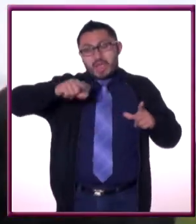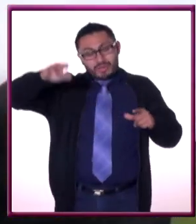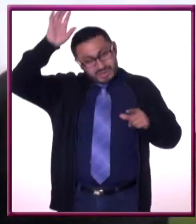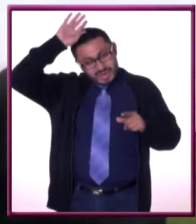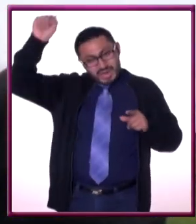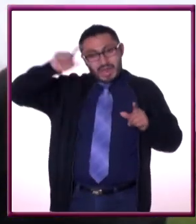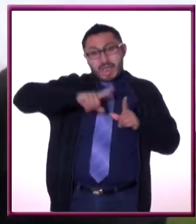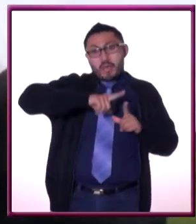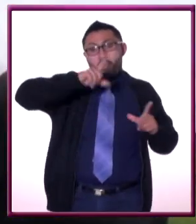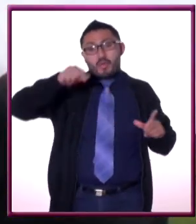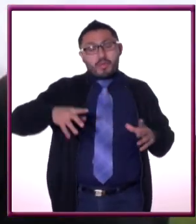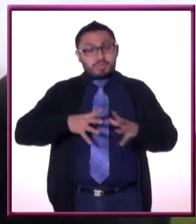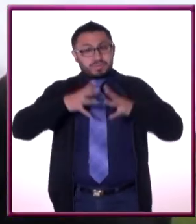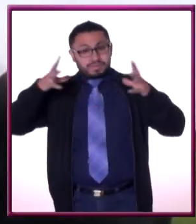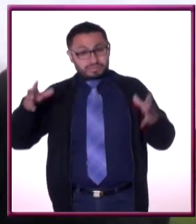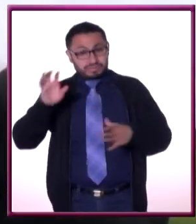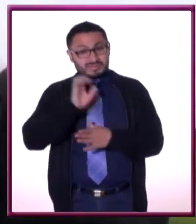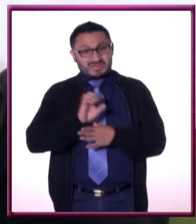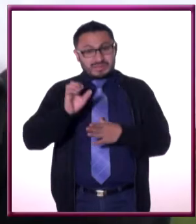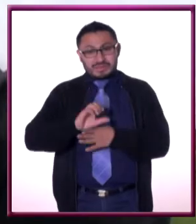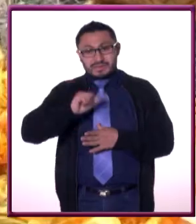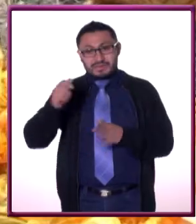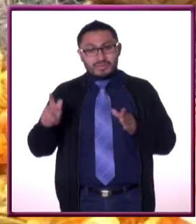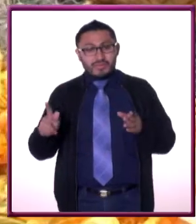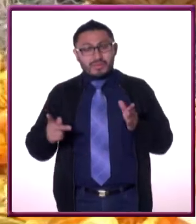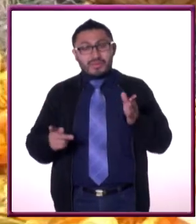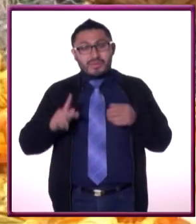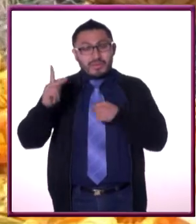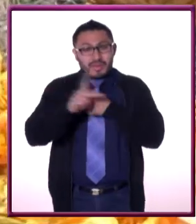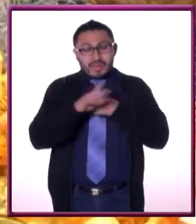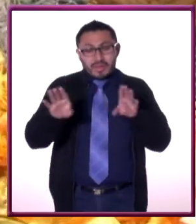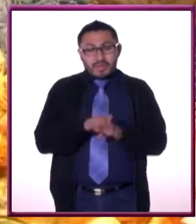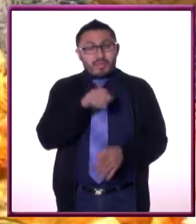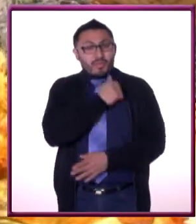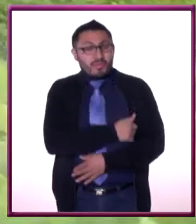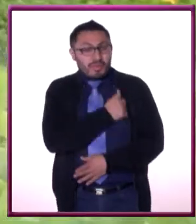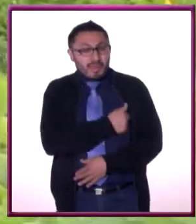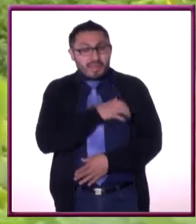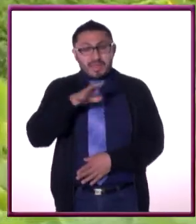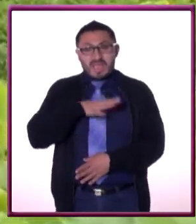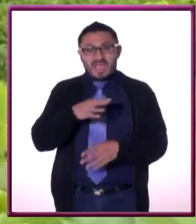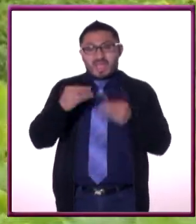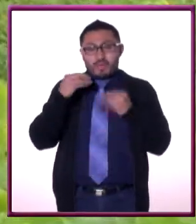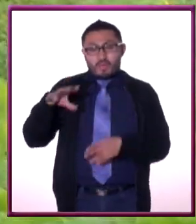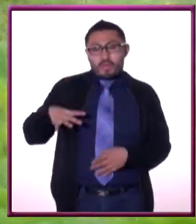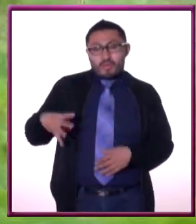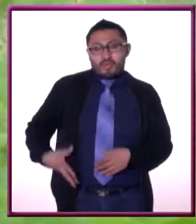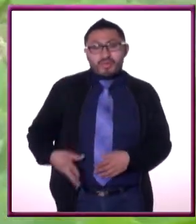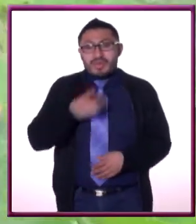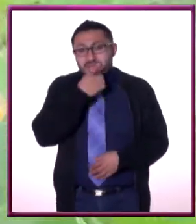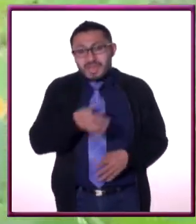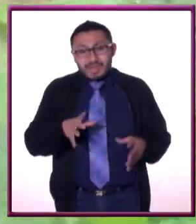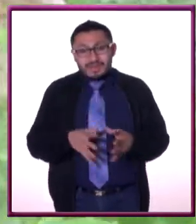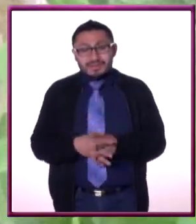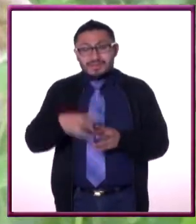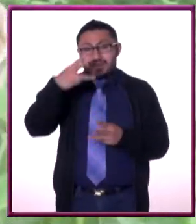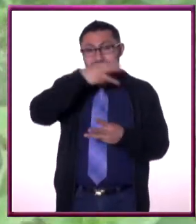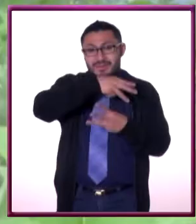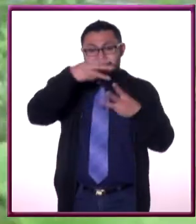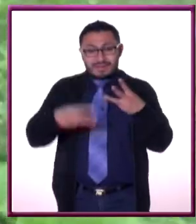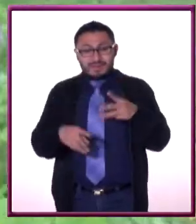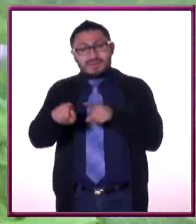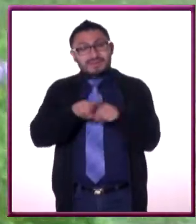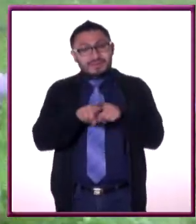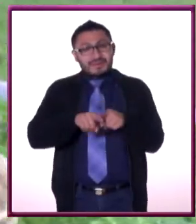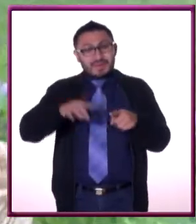Entonces, pues en otros países como Canadá, por ejemplo, tienen mucha mucho orgullo de decir que tiene las Three Sisters, ¿no? Las